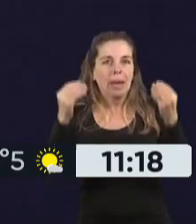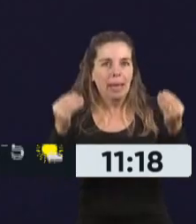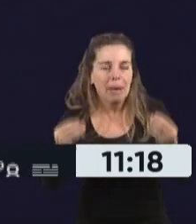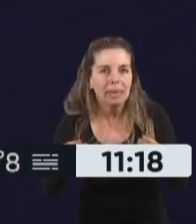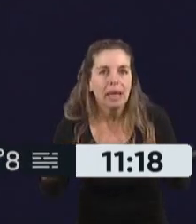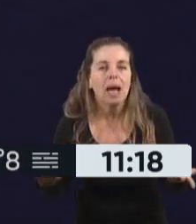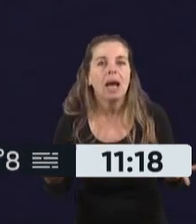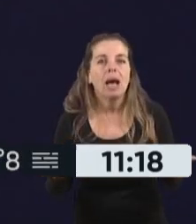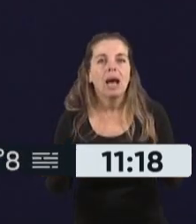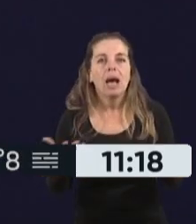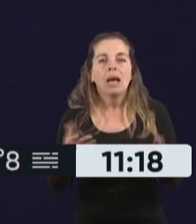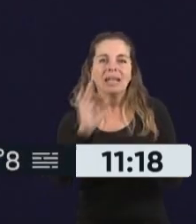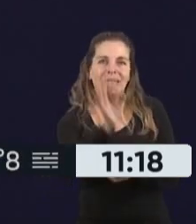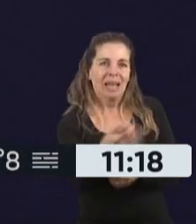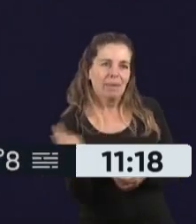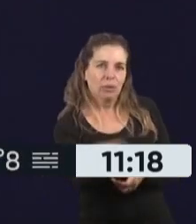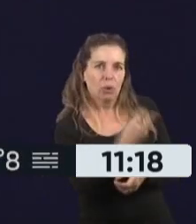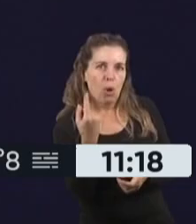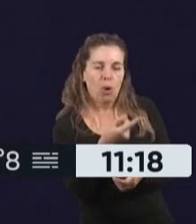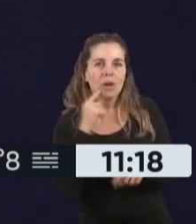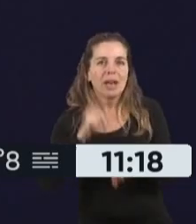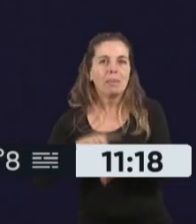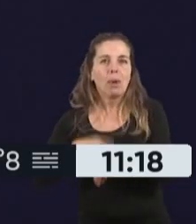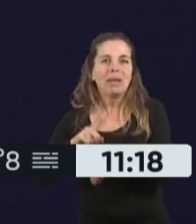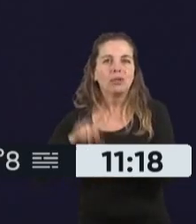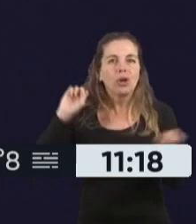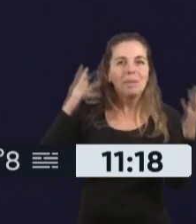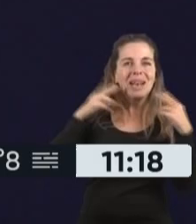Zelensky, que entiendo que ustedes lo identifican en el momento que le da